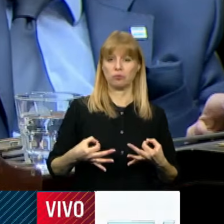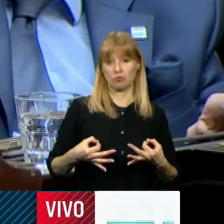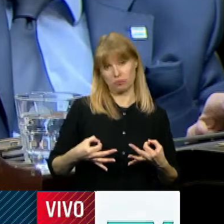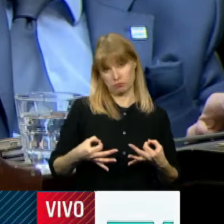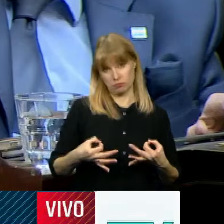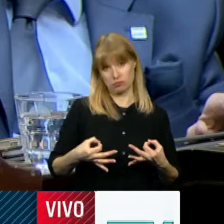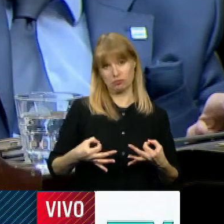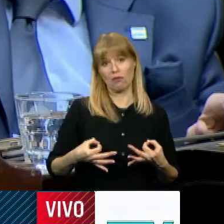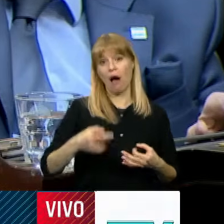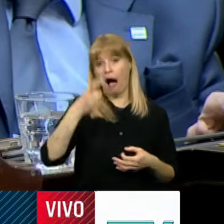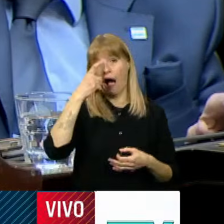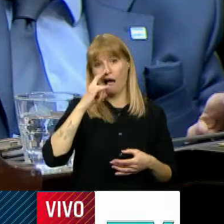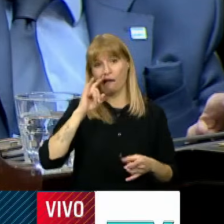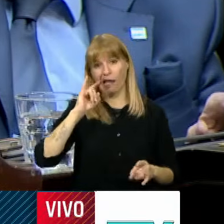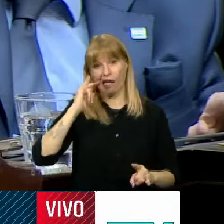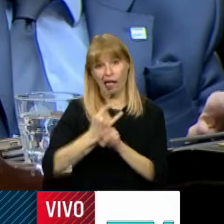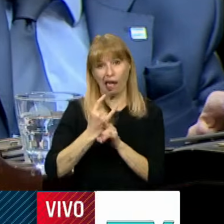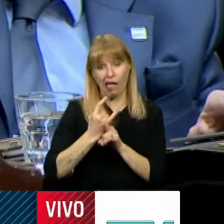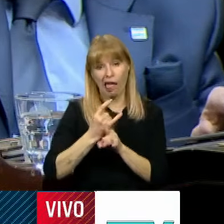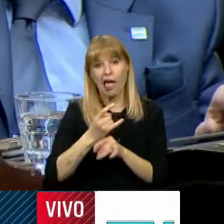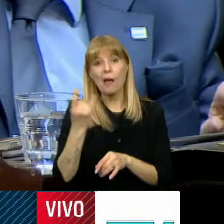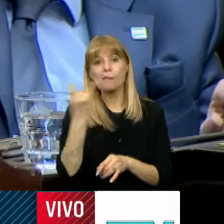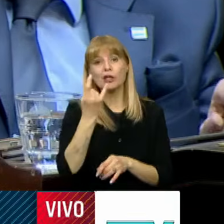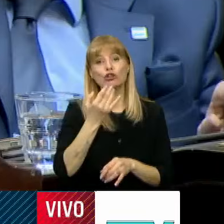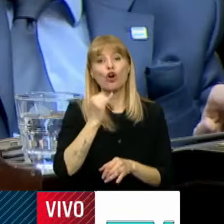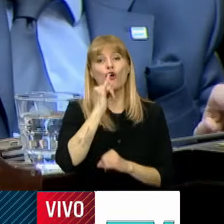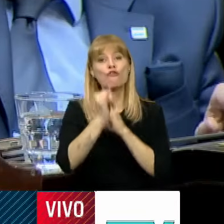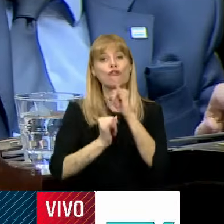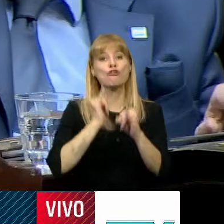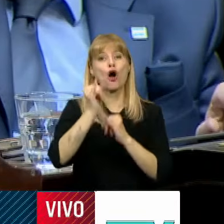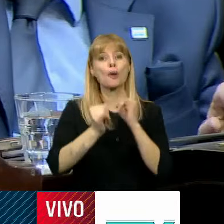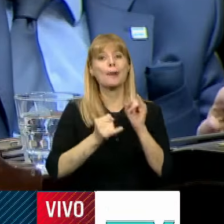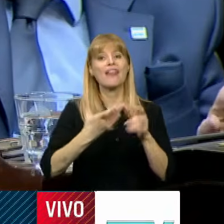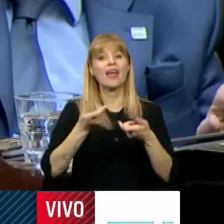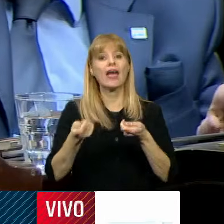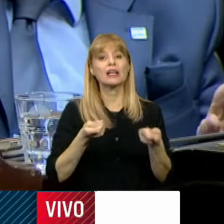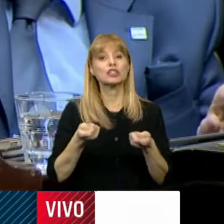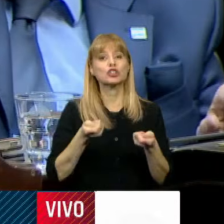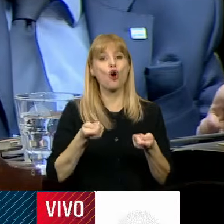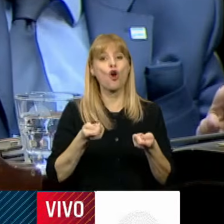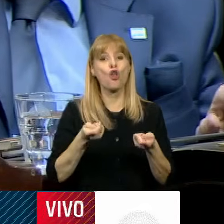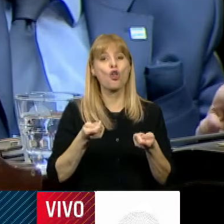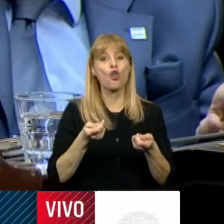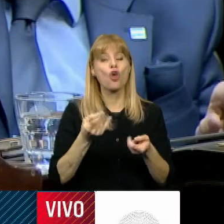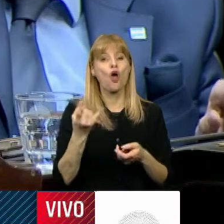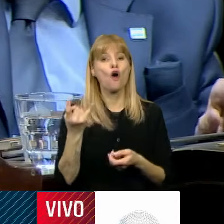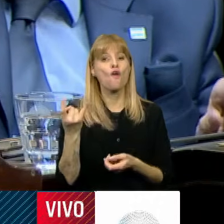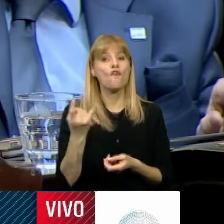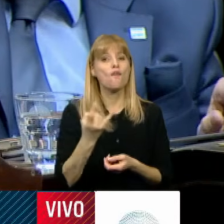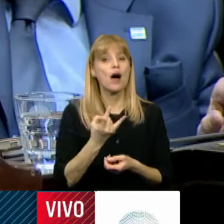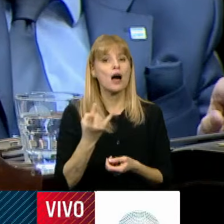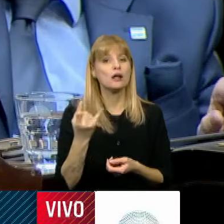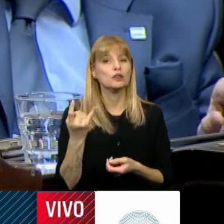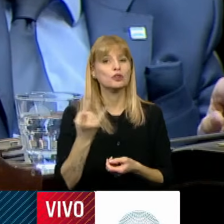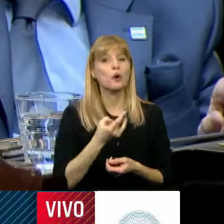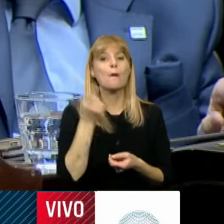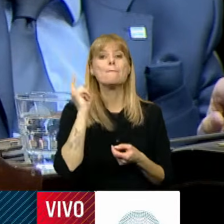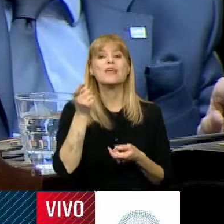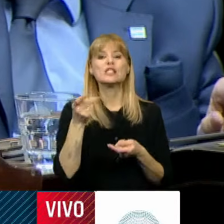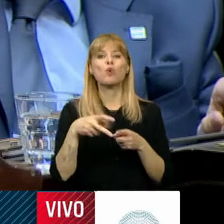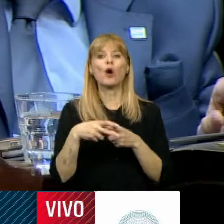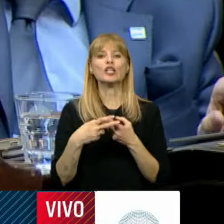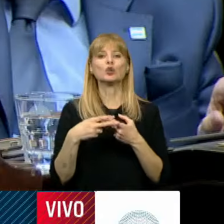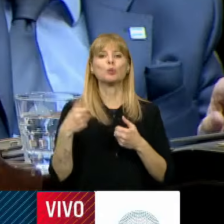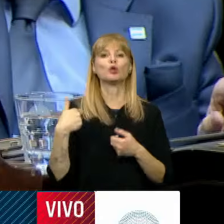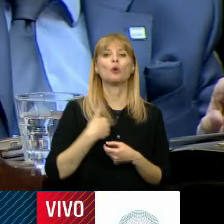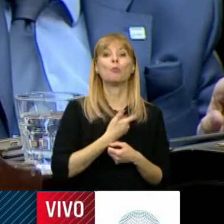Nos mintió en el informe de gestión, o sea, falsificó lo que es un instrumento público porque ingresó al